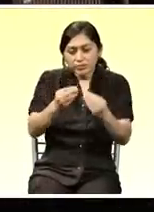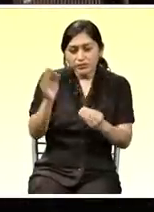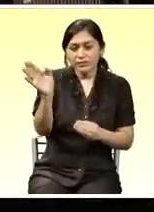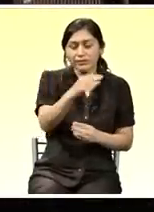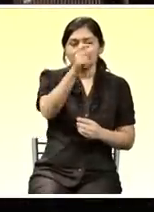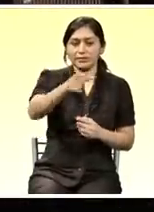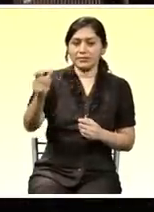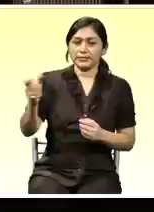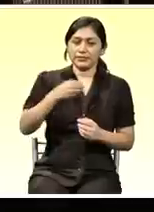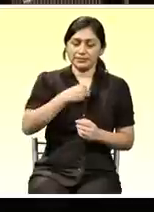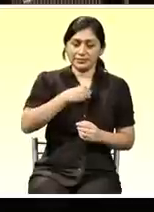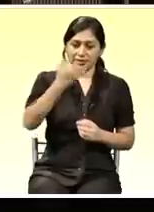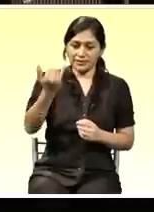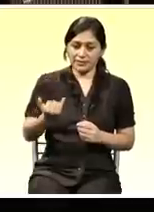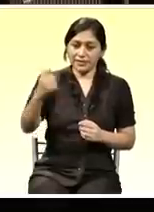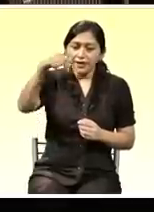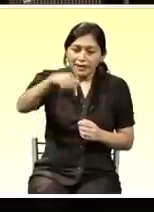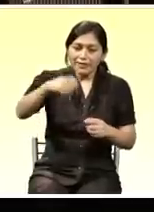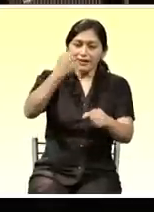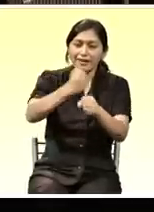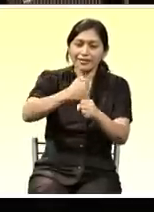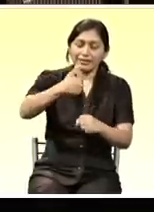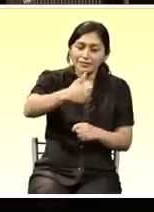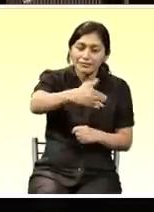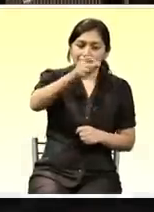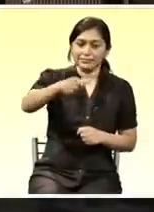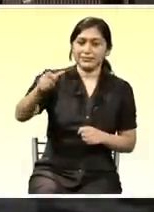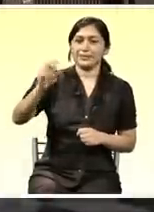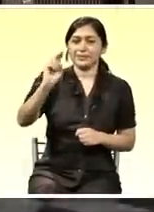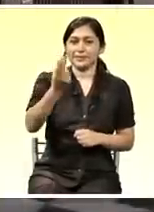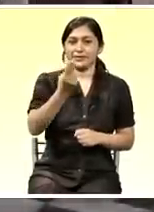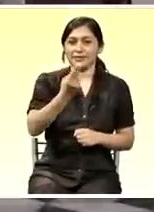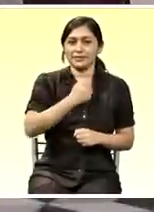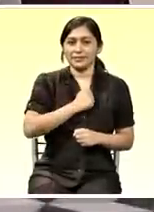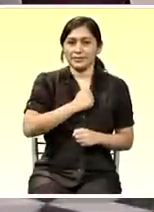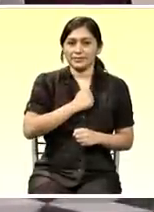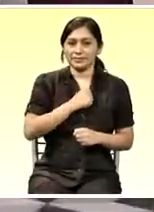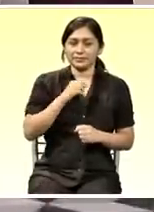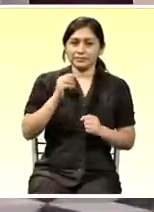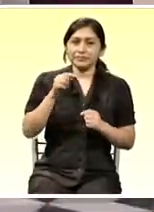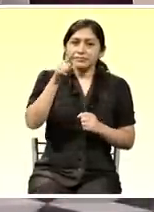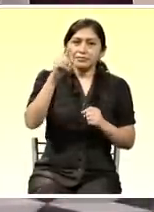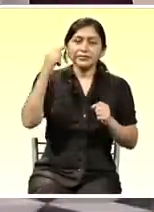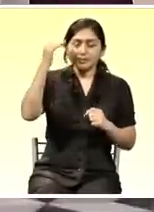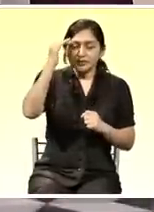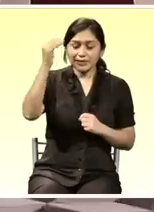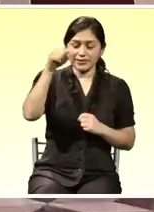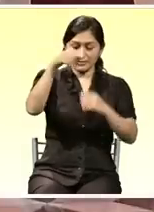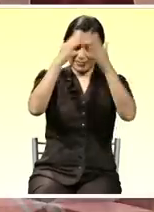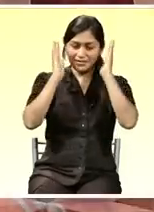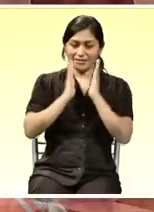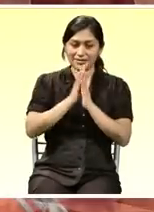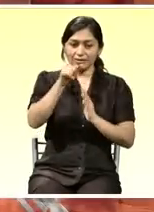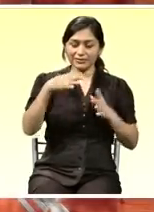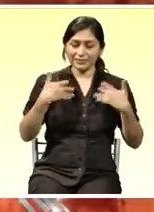nosotros pecadores, ahora y en la hora de nuestra muerte. Amén. Dios te salve, María, llena eres de